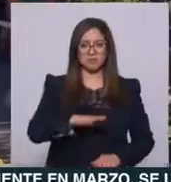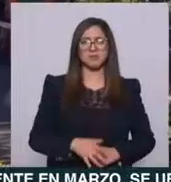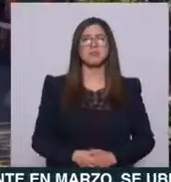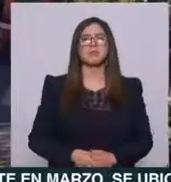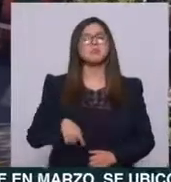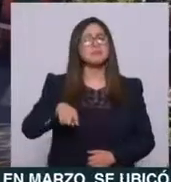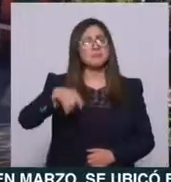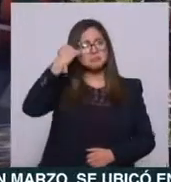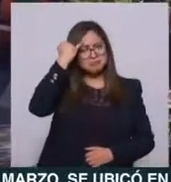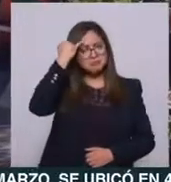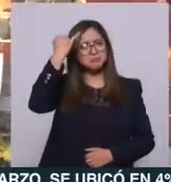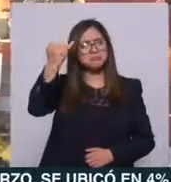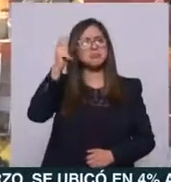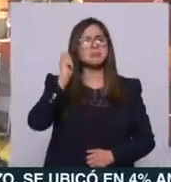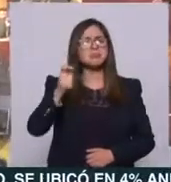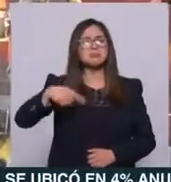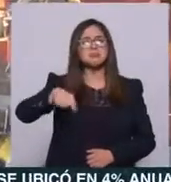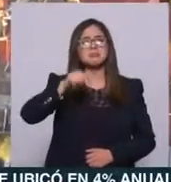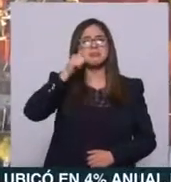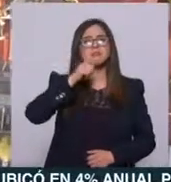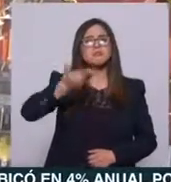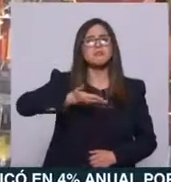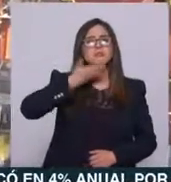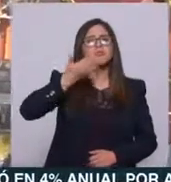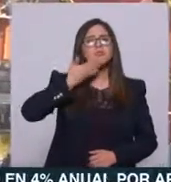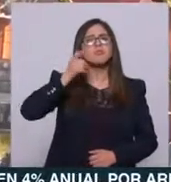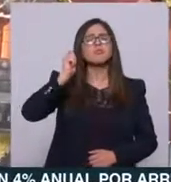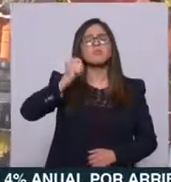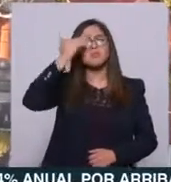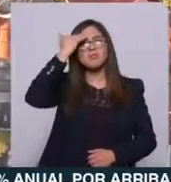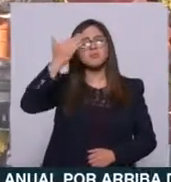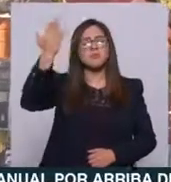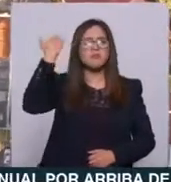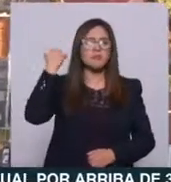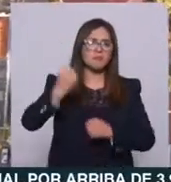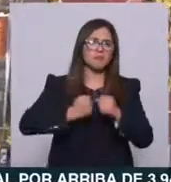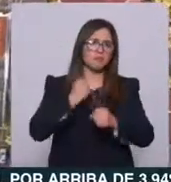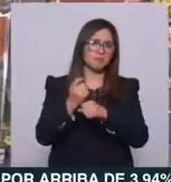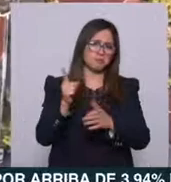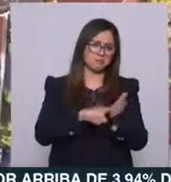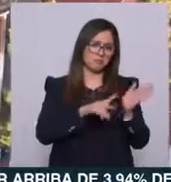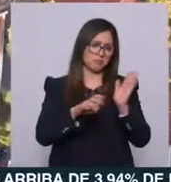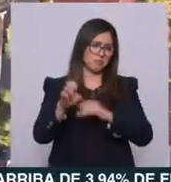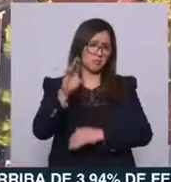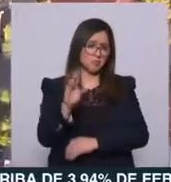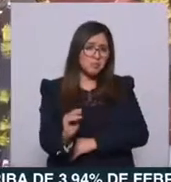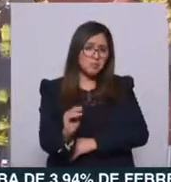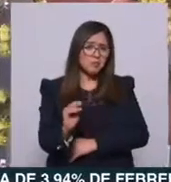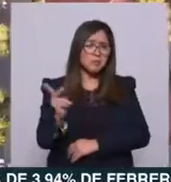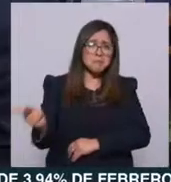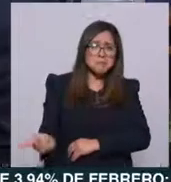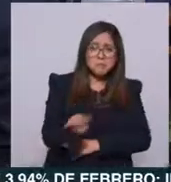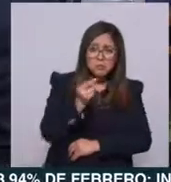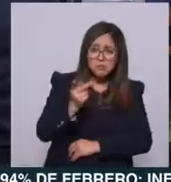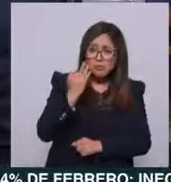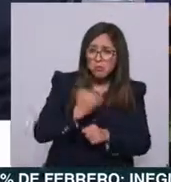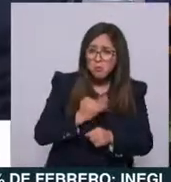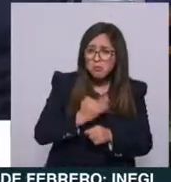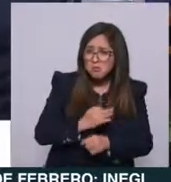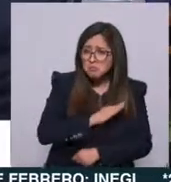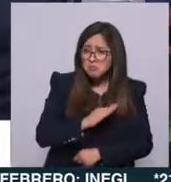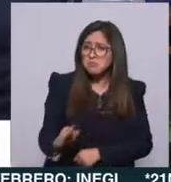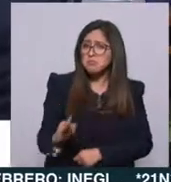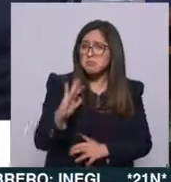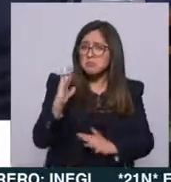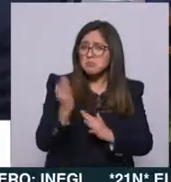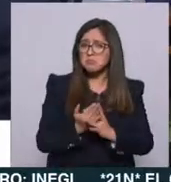ha estado rondando el ambiente político desde la década de los 90, pero ¿es conveniente en este momento para la capital? Yo creo que es